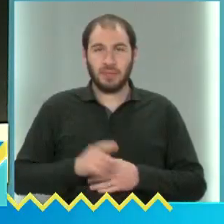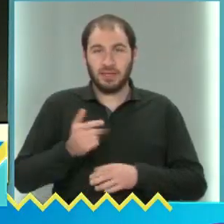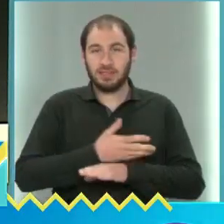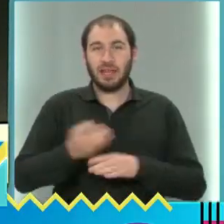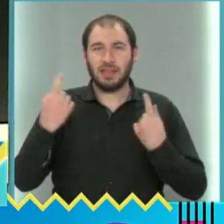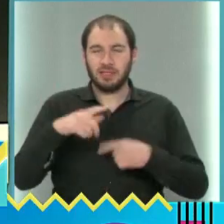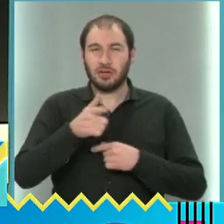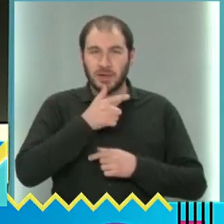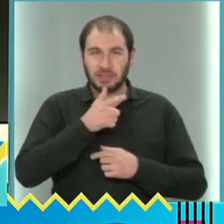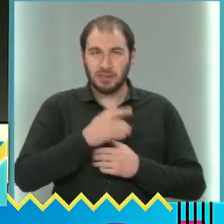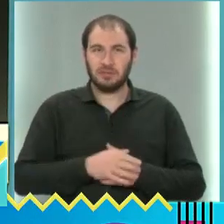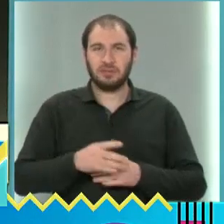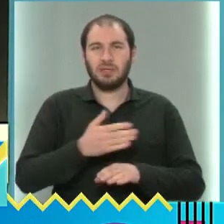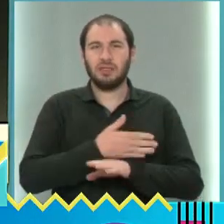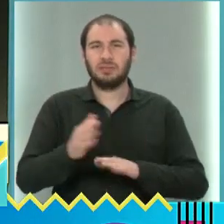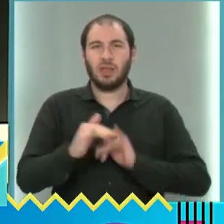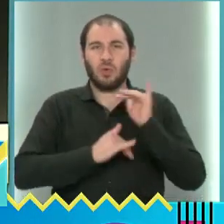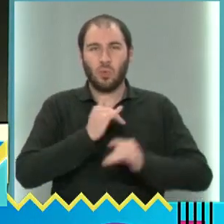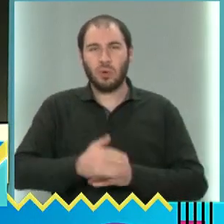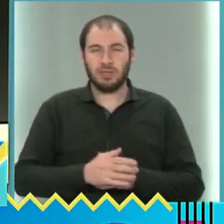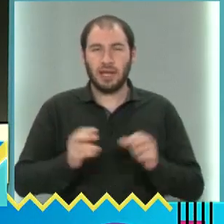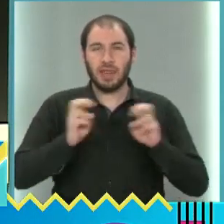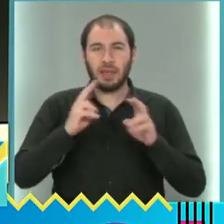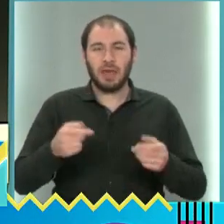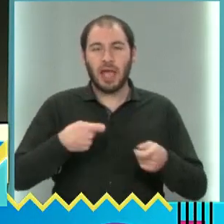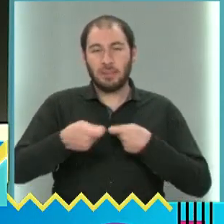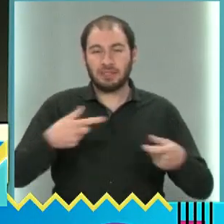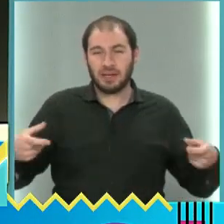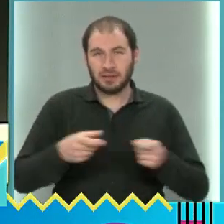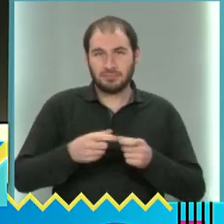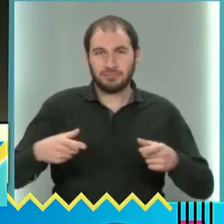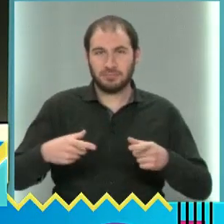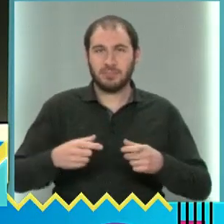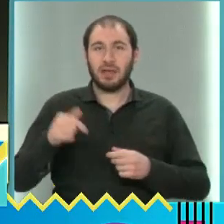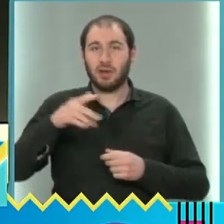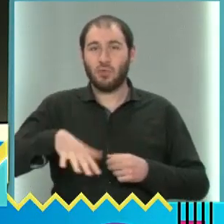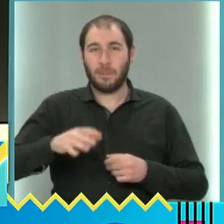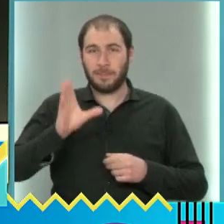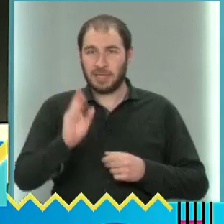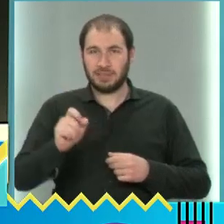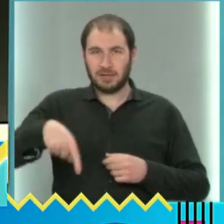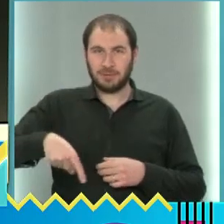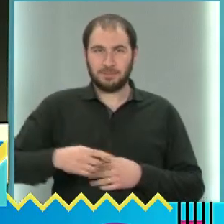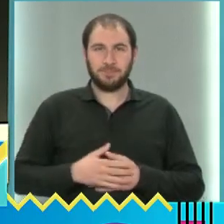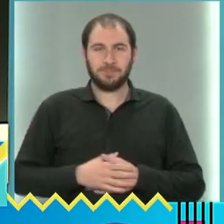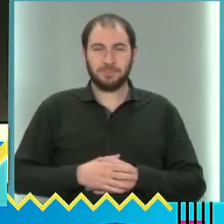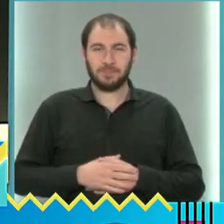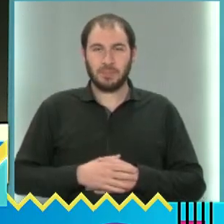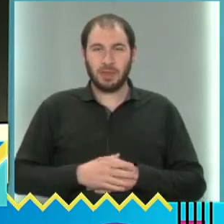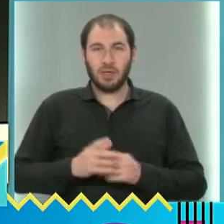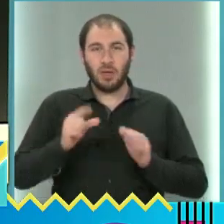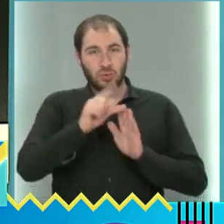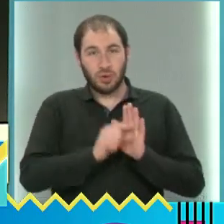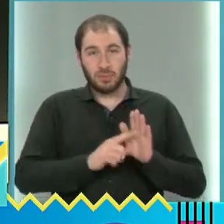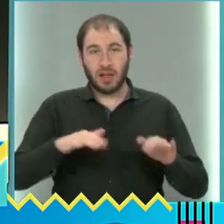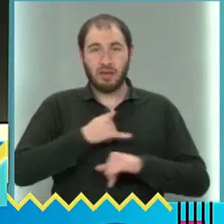Seguimos en Distintos Parecidos y seguimos hablando acerca de las pequeñas y medianas empresas en nuestro país. Que números que